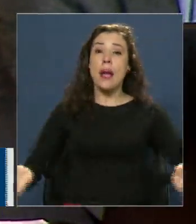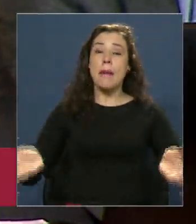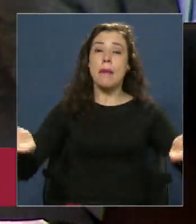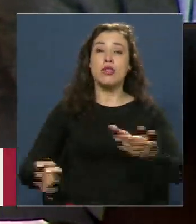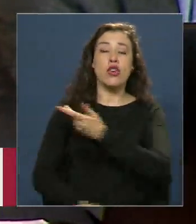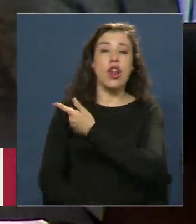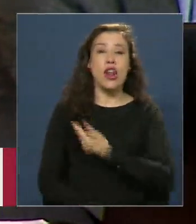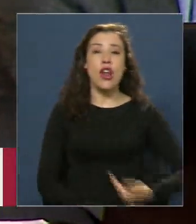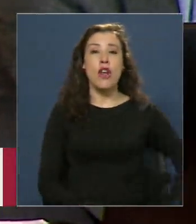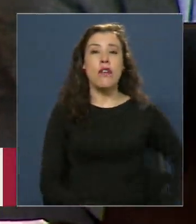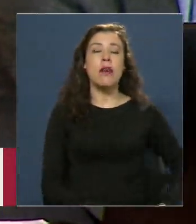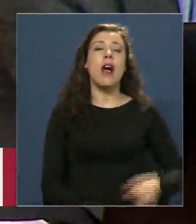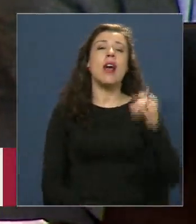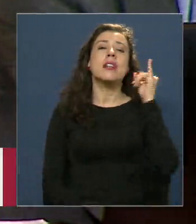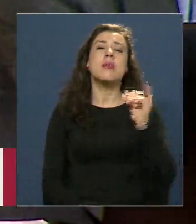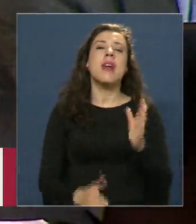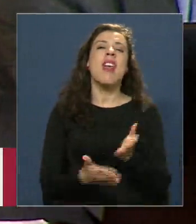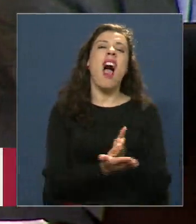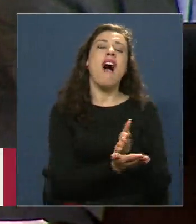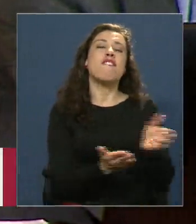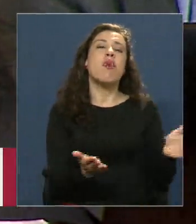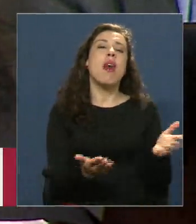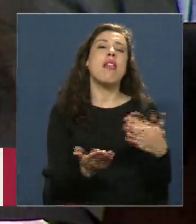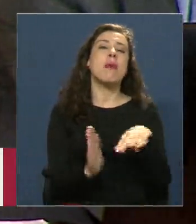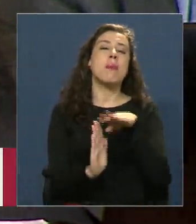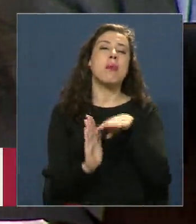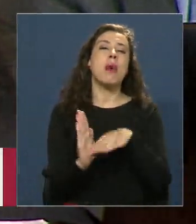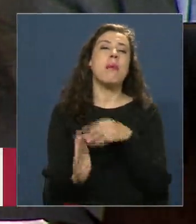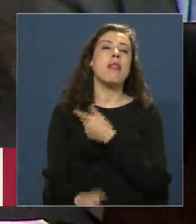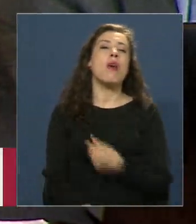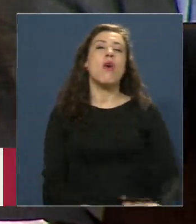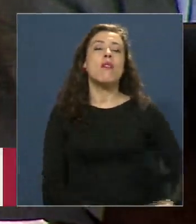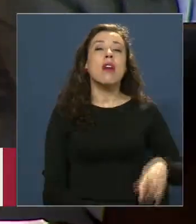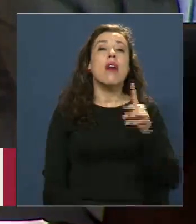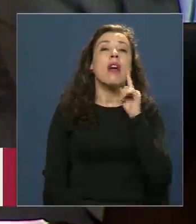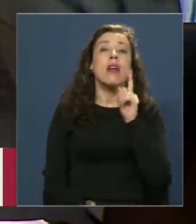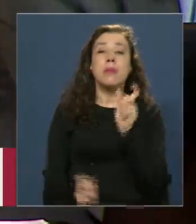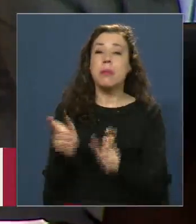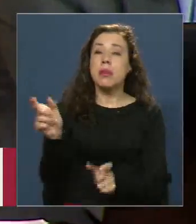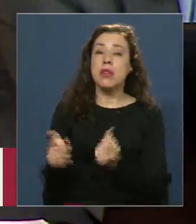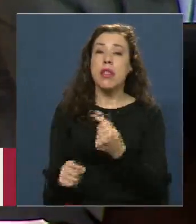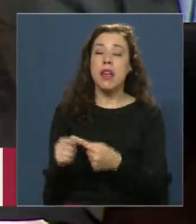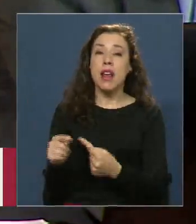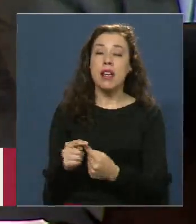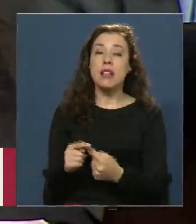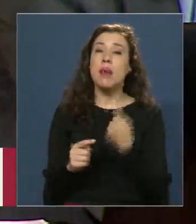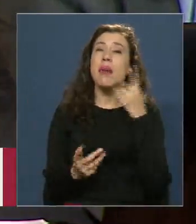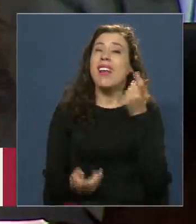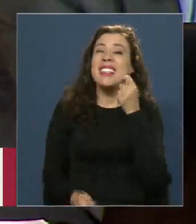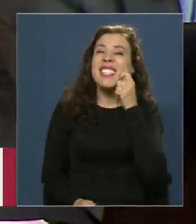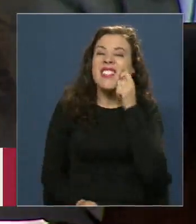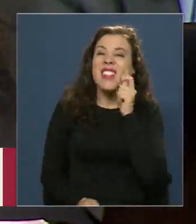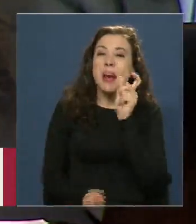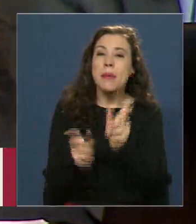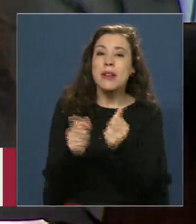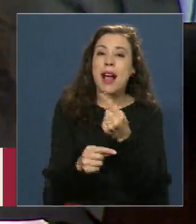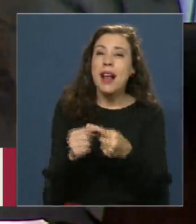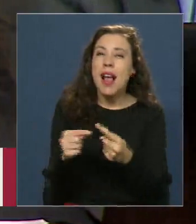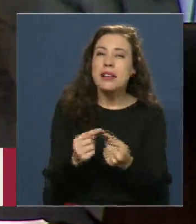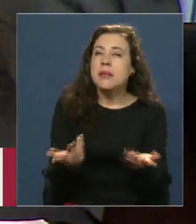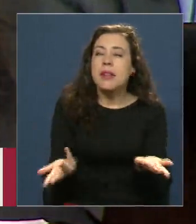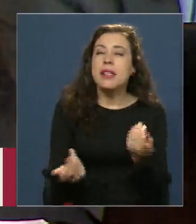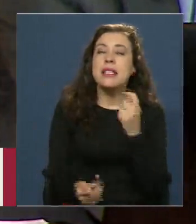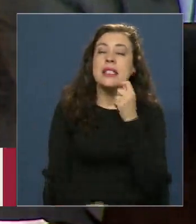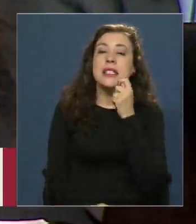Ejecutivo hacia los siempre excluidos de los programas de gobierno, la clase media. ¿Pero qué es hablar de la clase media? Hablar de clase